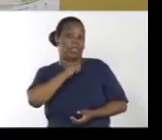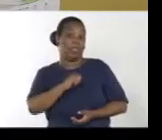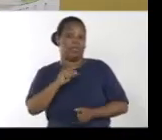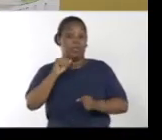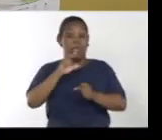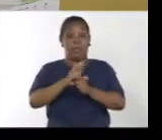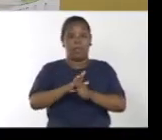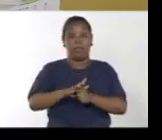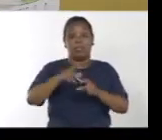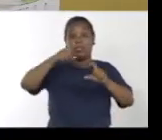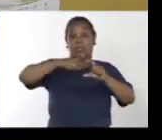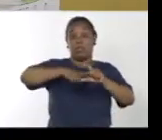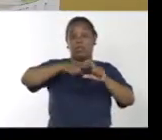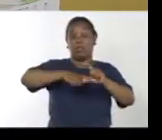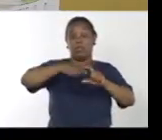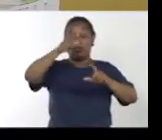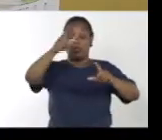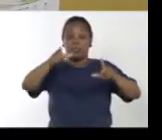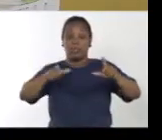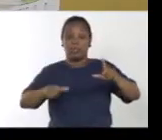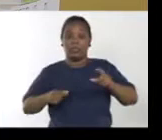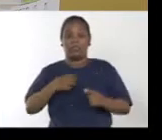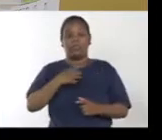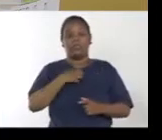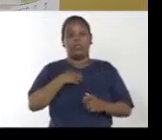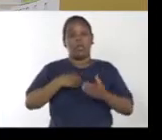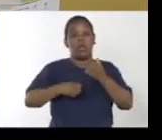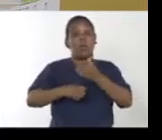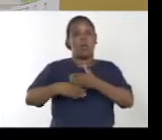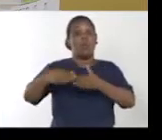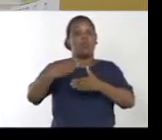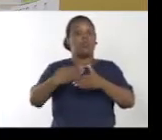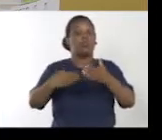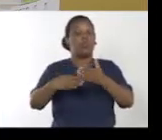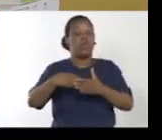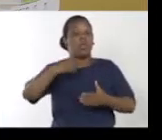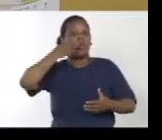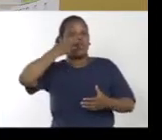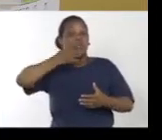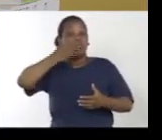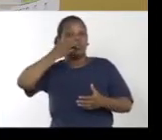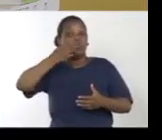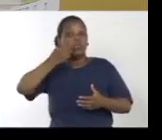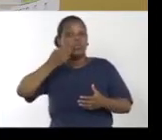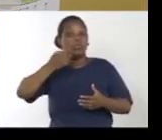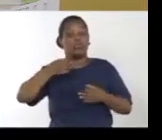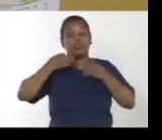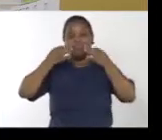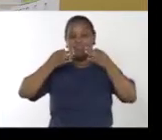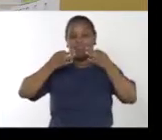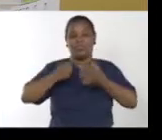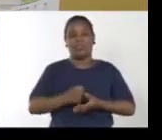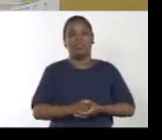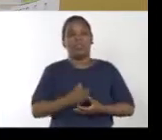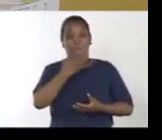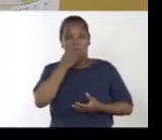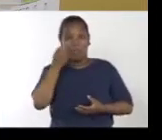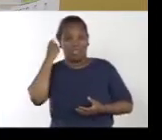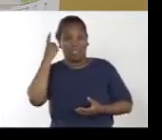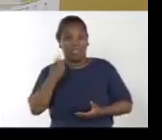Además, a partir del contenido de la obra, deberán construir un texto argumentativo. ¿Les gusta la